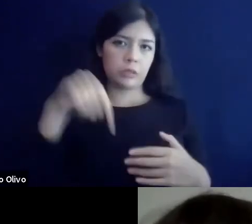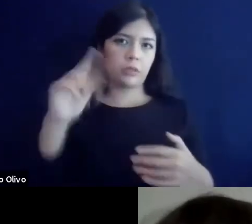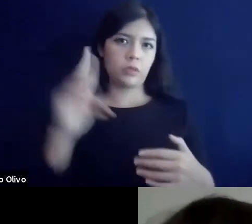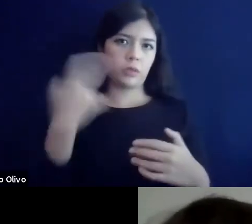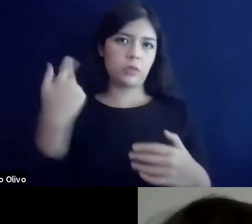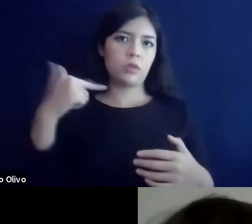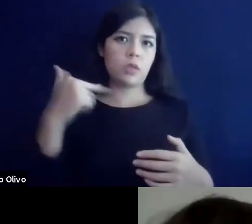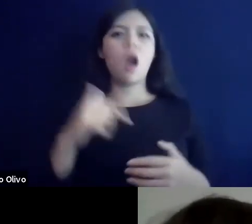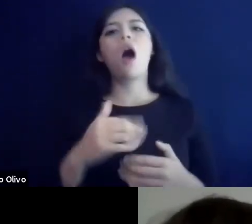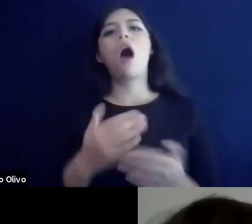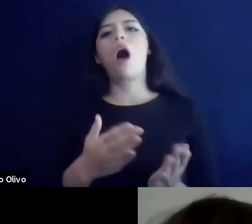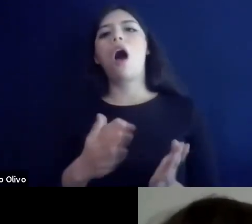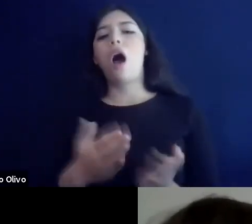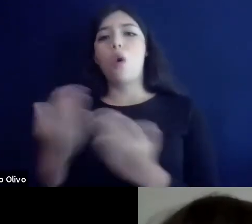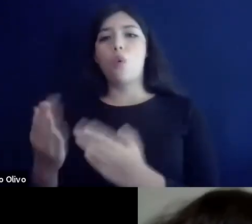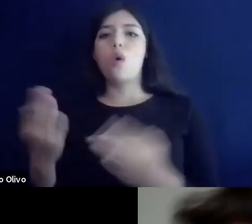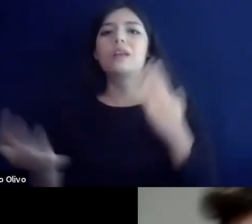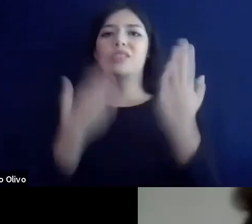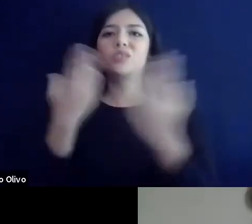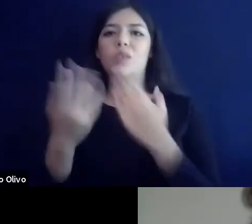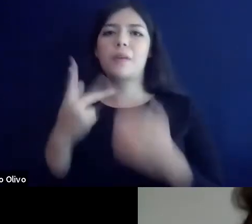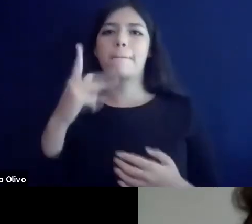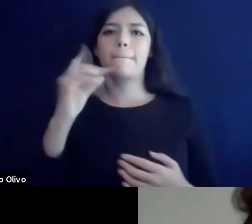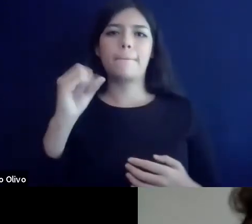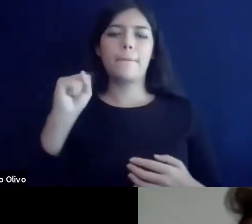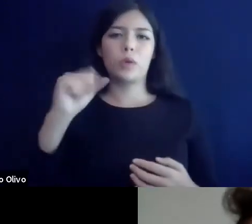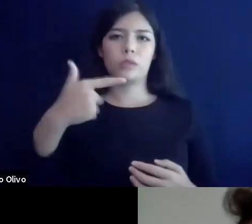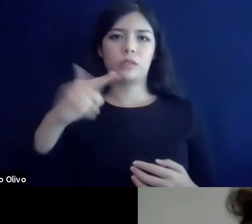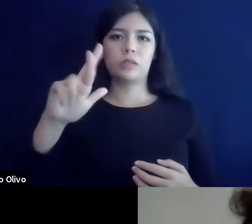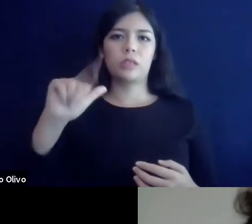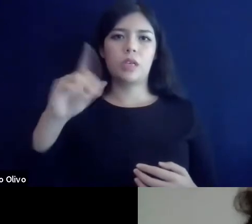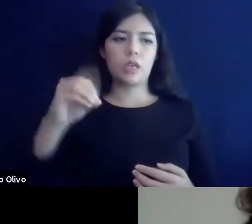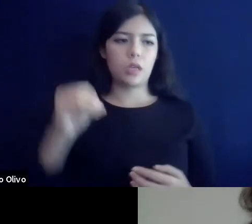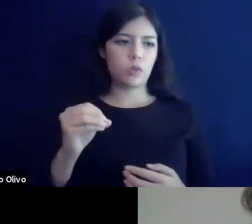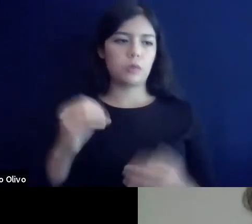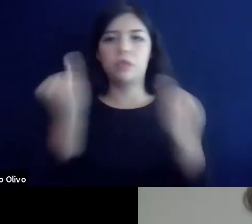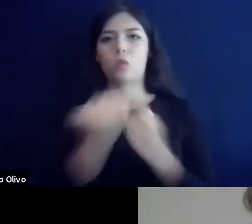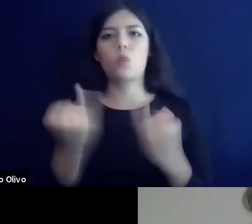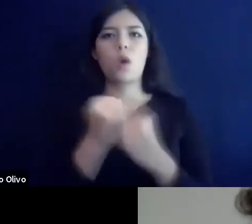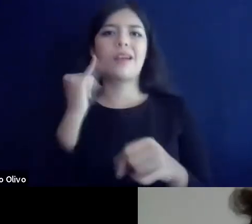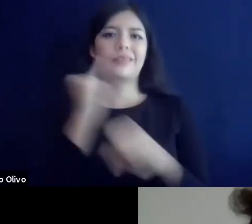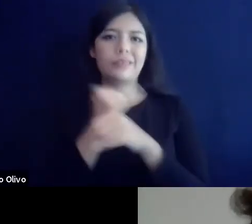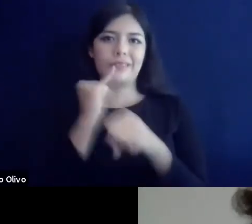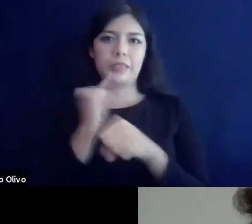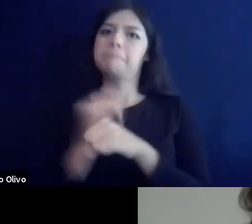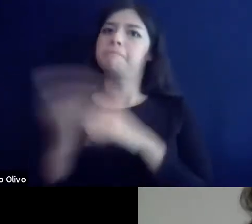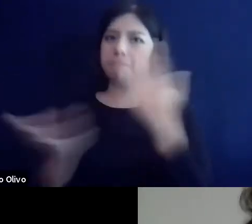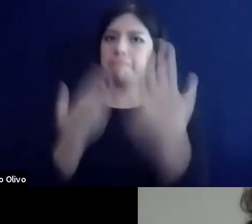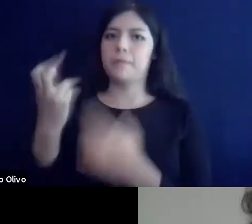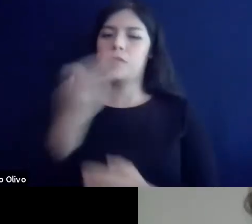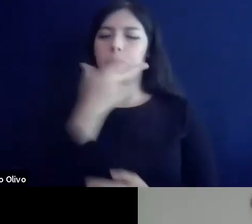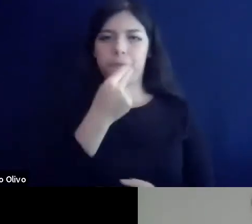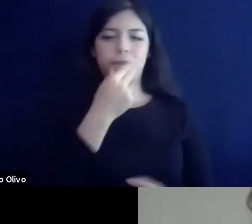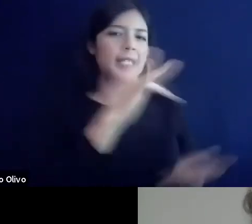el posgrado virtual. Adelante, José Antonio. Gracias, doctor. Gracias por